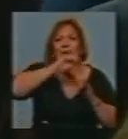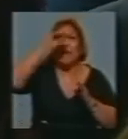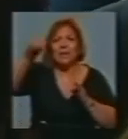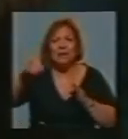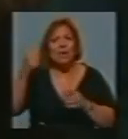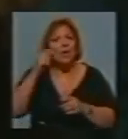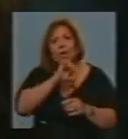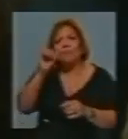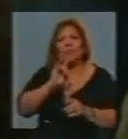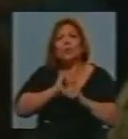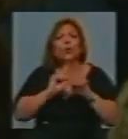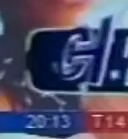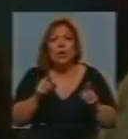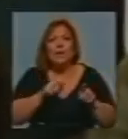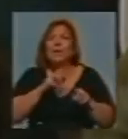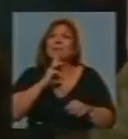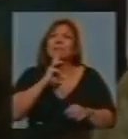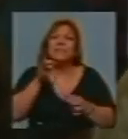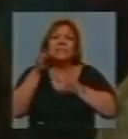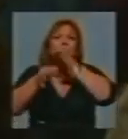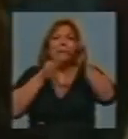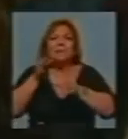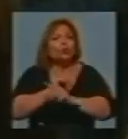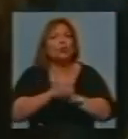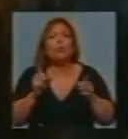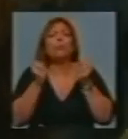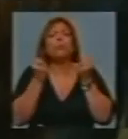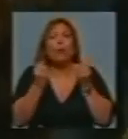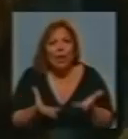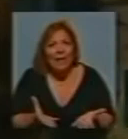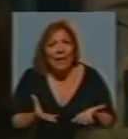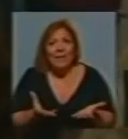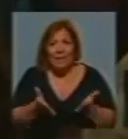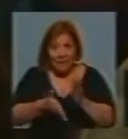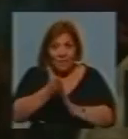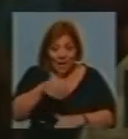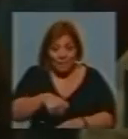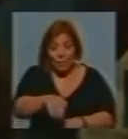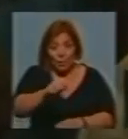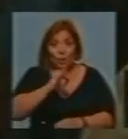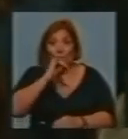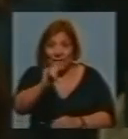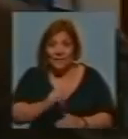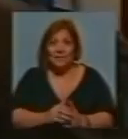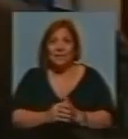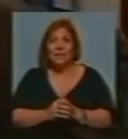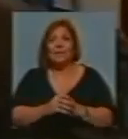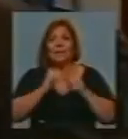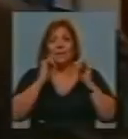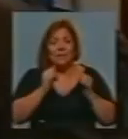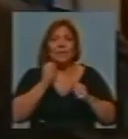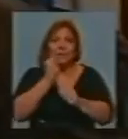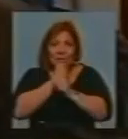¿Esto por qué fue así? ¿Por qué no dio esa explicación? Pero está a punto de darla. Está a punto de darla,